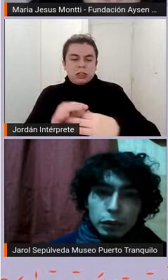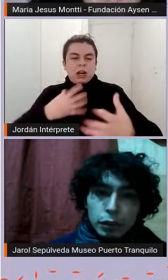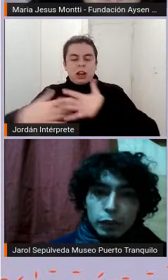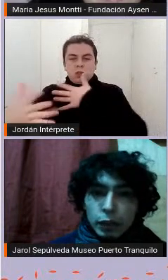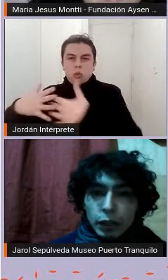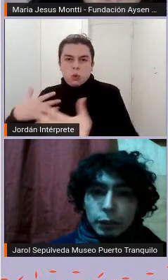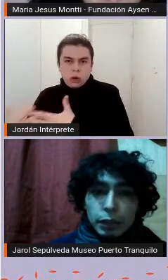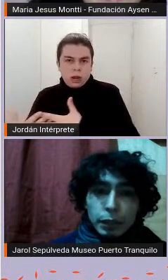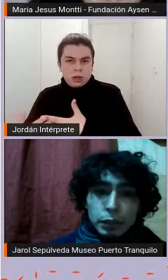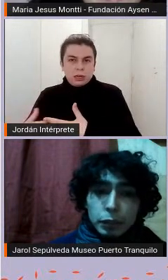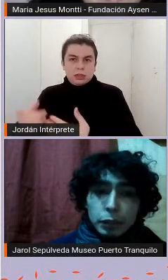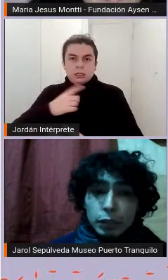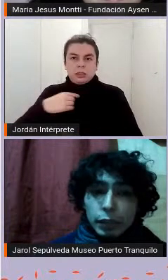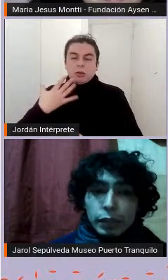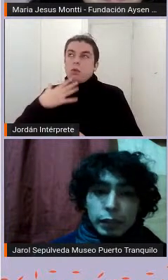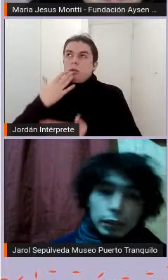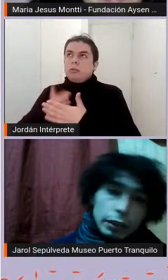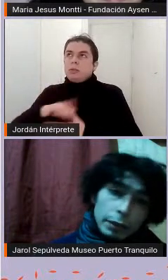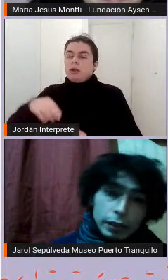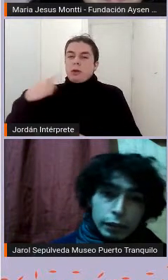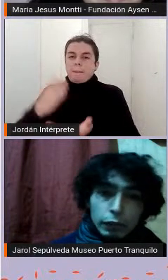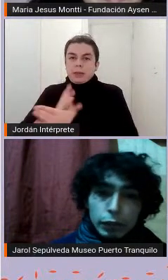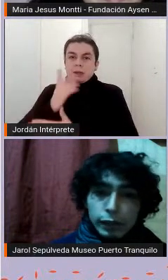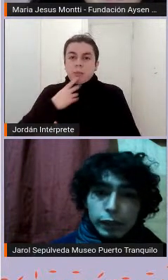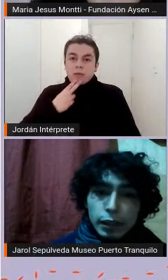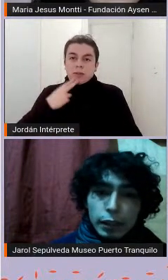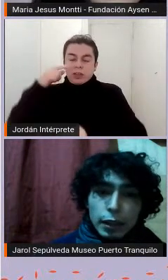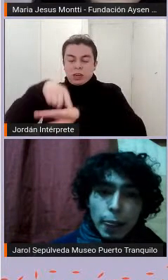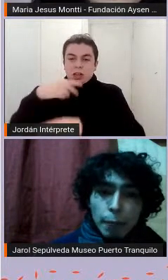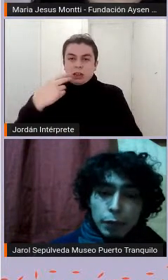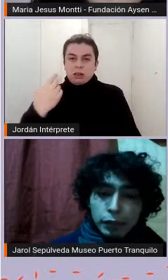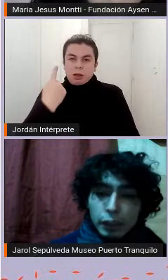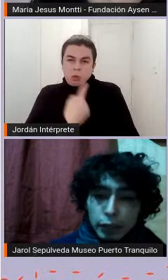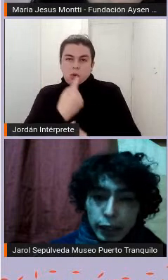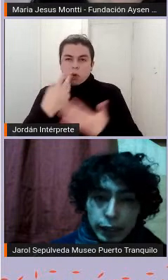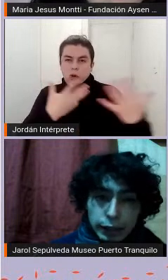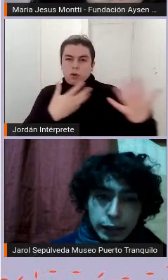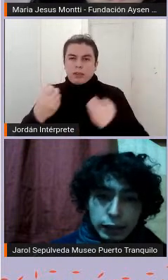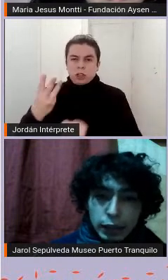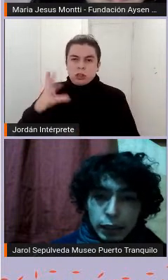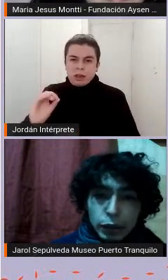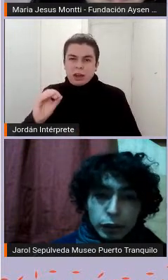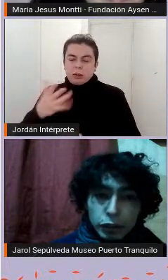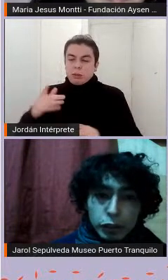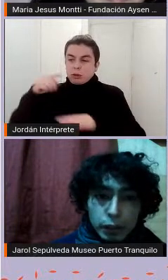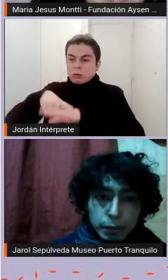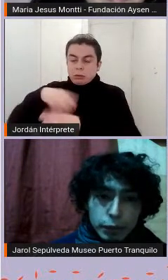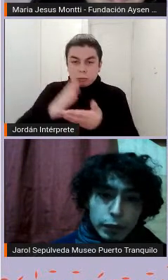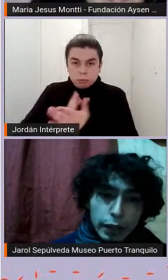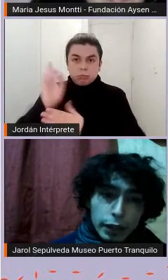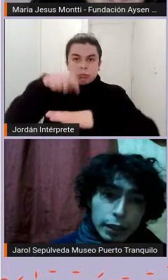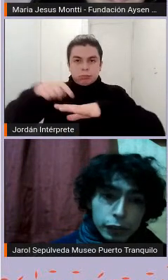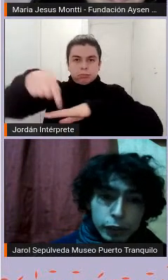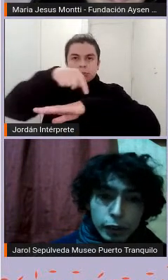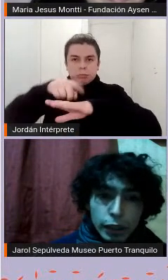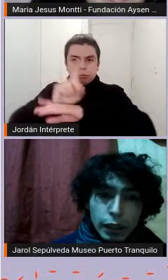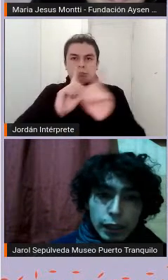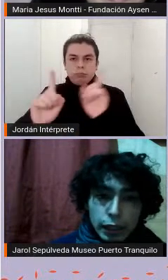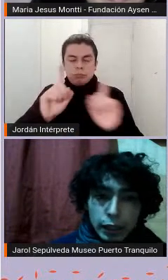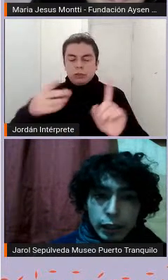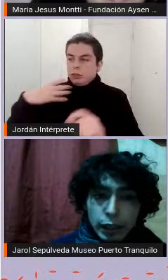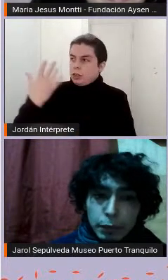cómo nosotros valoramos el patrimonio natural y esta también se ve influenciada por ciertas características o condiciones. Una de ellas